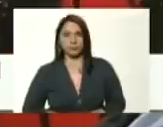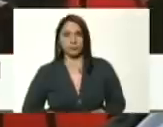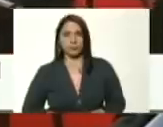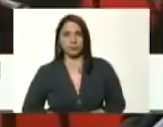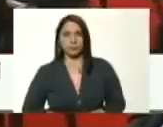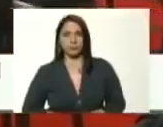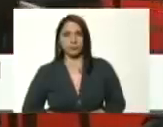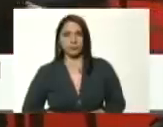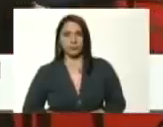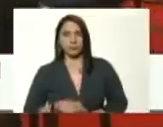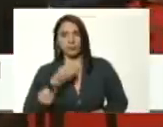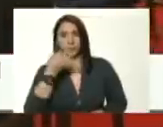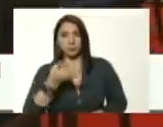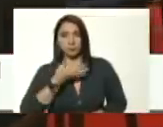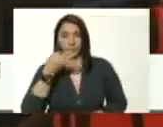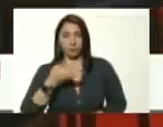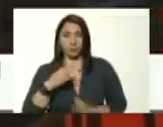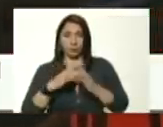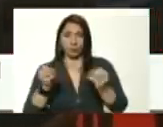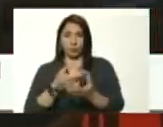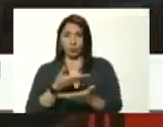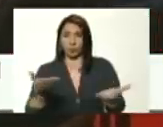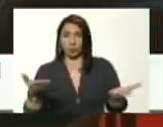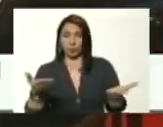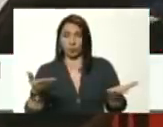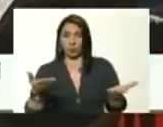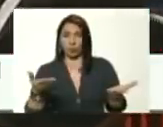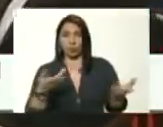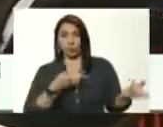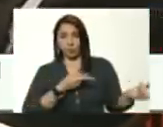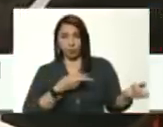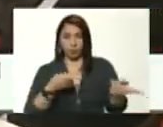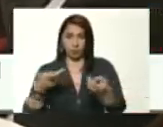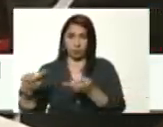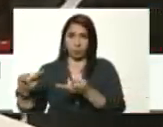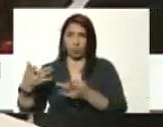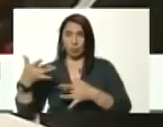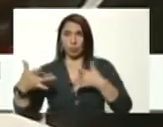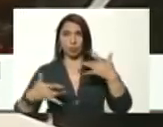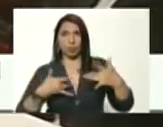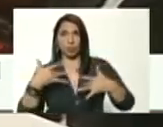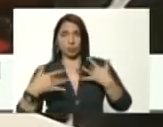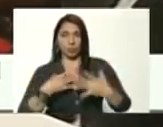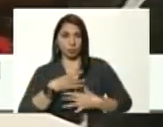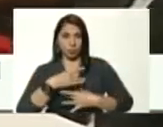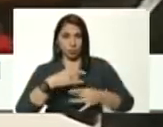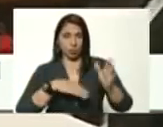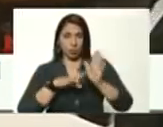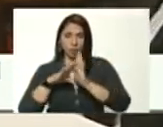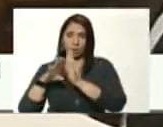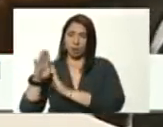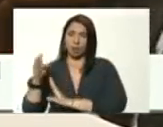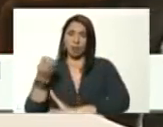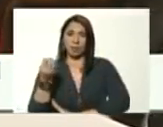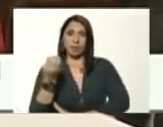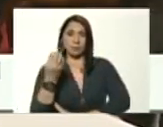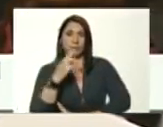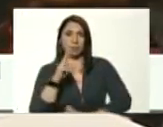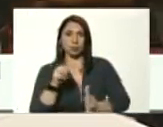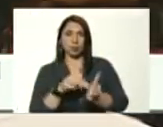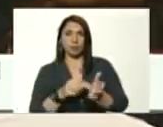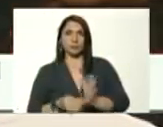buenas tardes a todos los invitados esta actividad interesante que está desarrollando la asamblea nacional